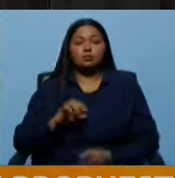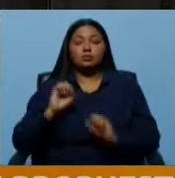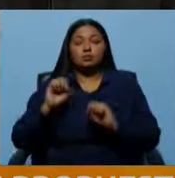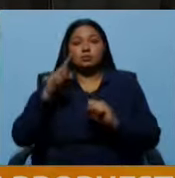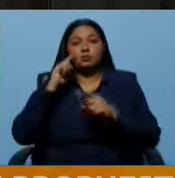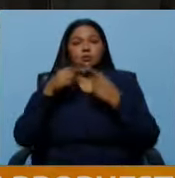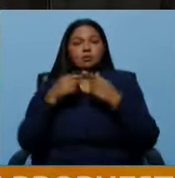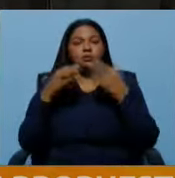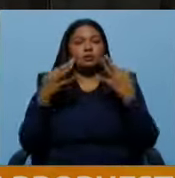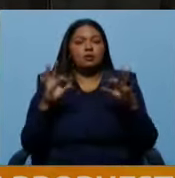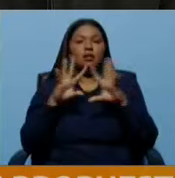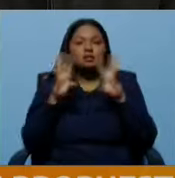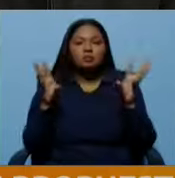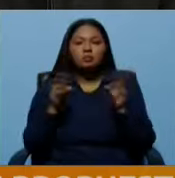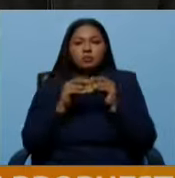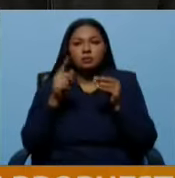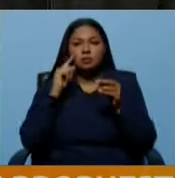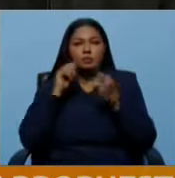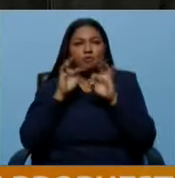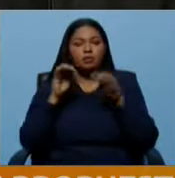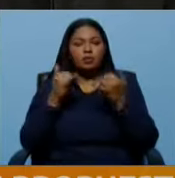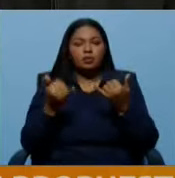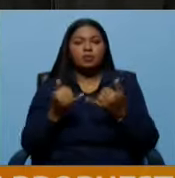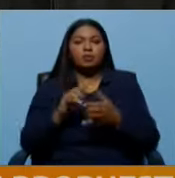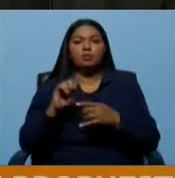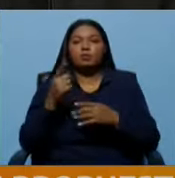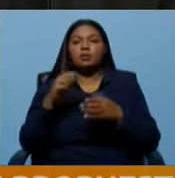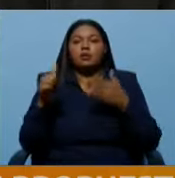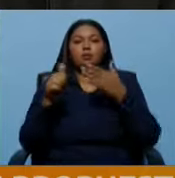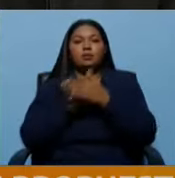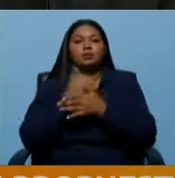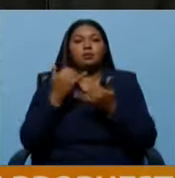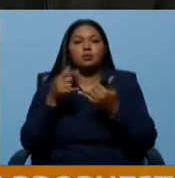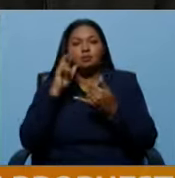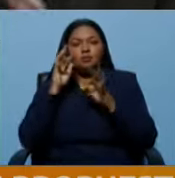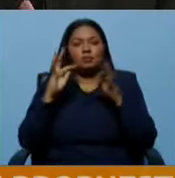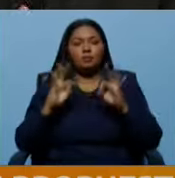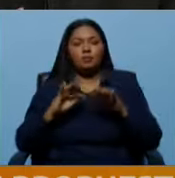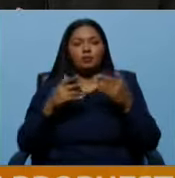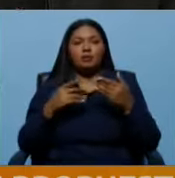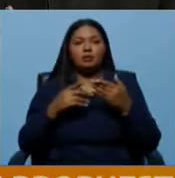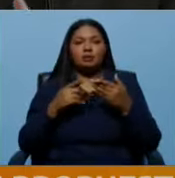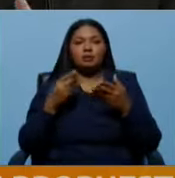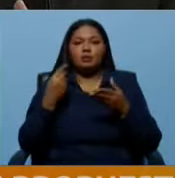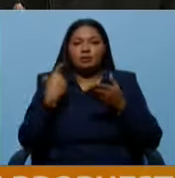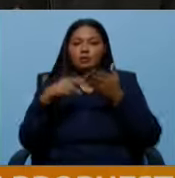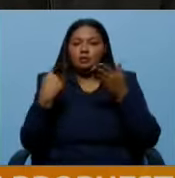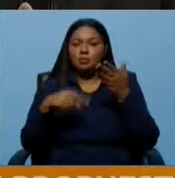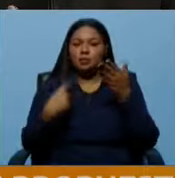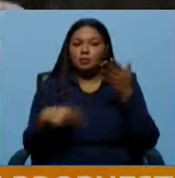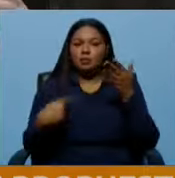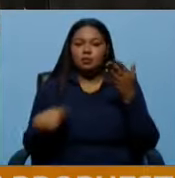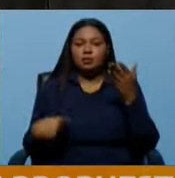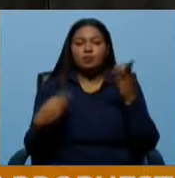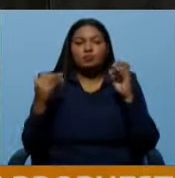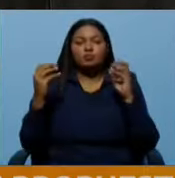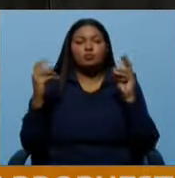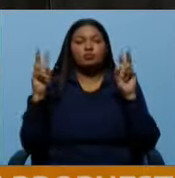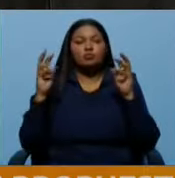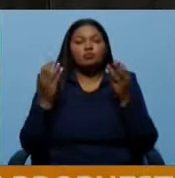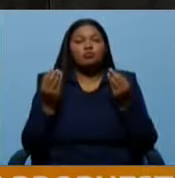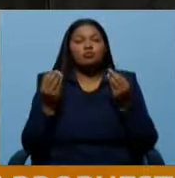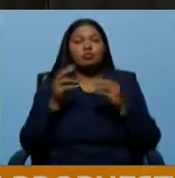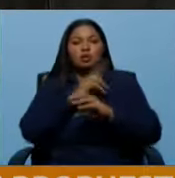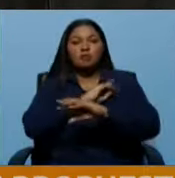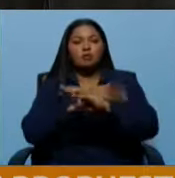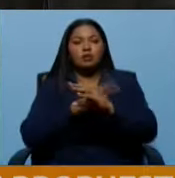es simplificación. Yo diría que más que simplificación, primero eliminación y luego simplificación de trámites empiezan a ocurrir con mucha fuerza. Y el tercer momento